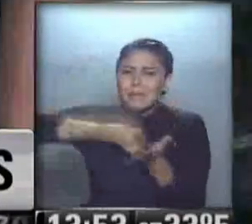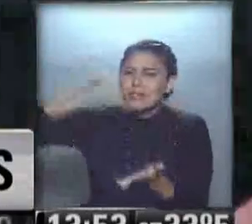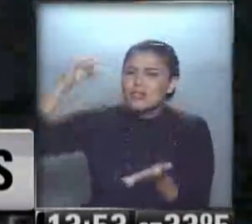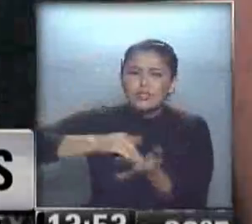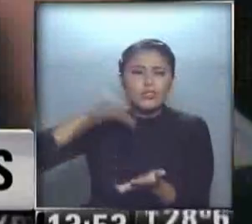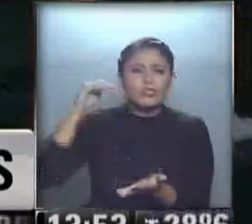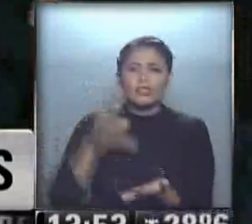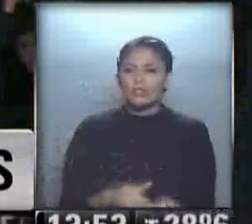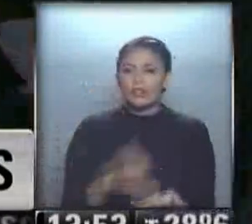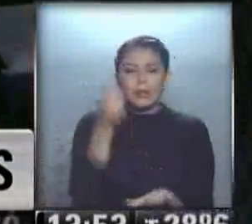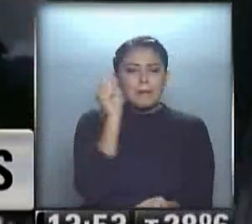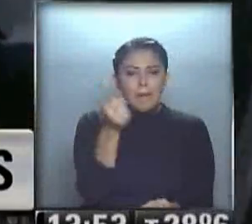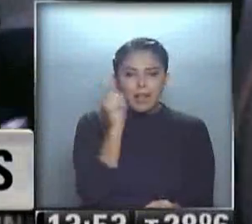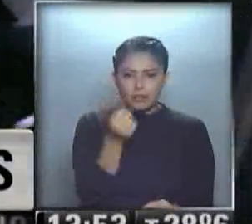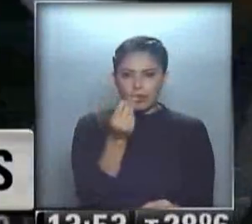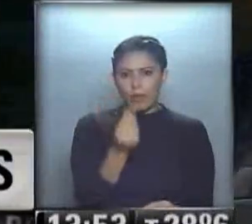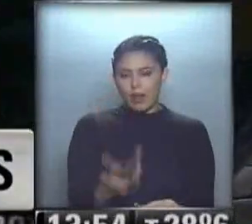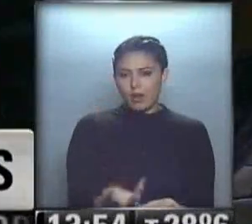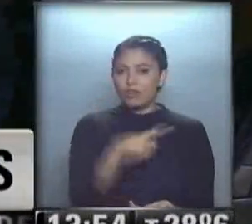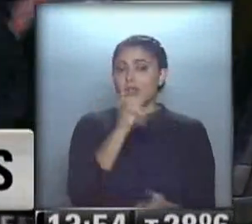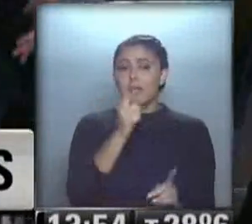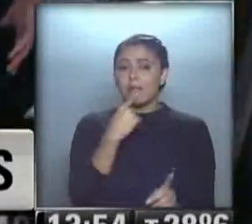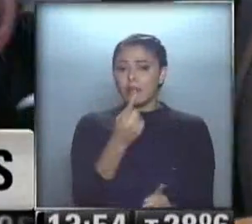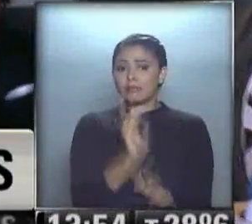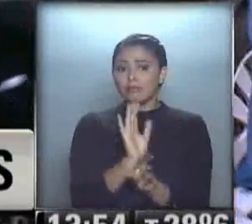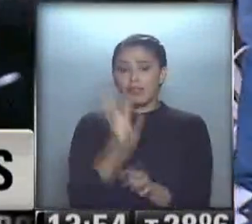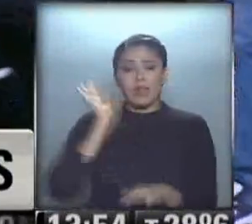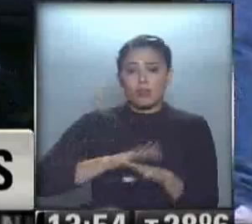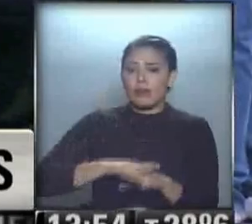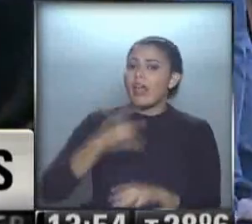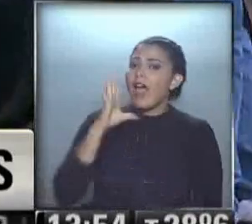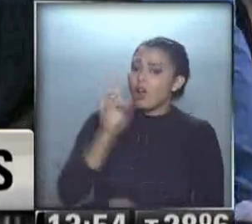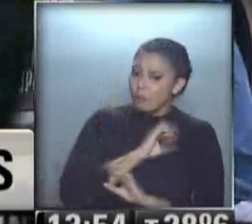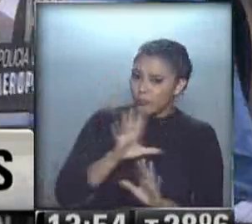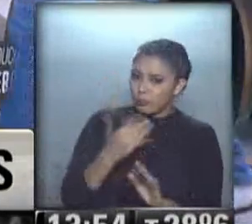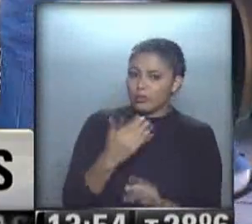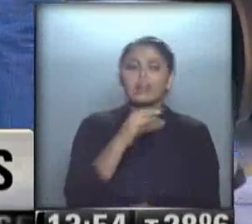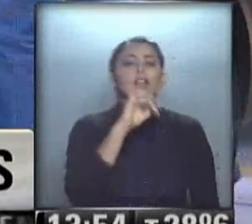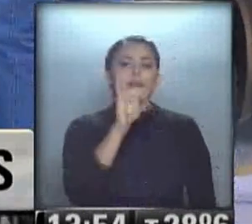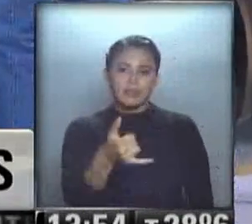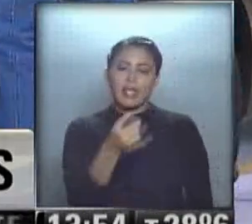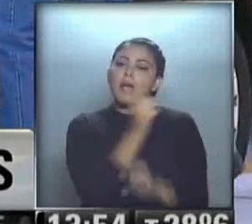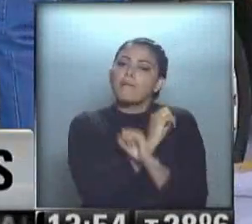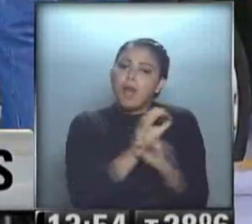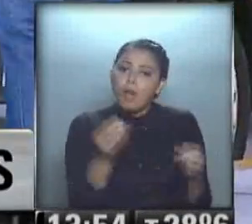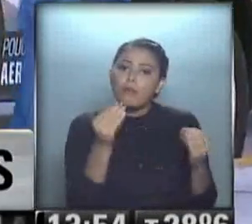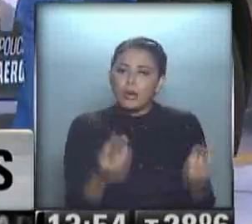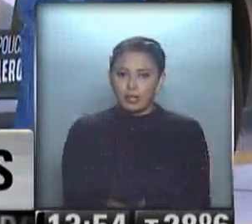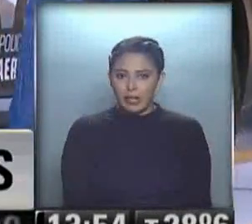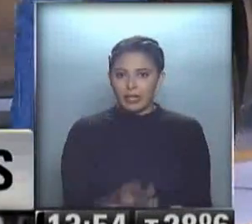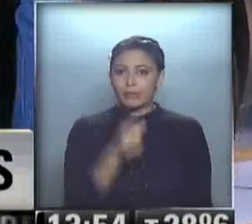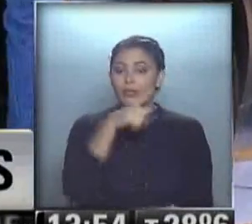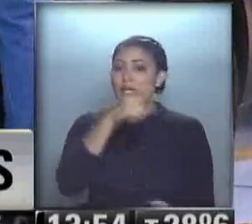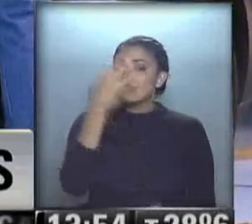millones de pesos o sea se autoo incriminó en un delito tal vez mayor Obviamente que el delito es mucho más grave por el daño que